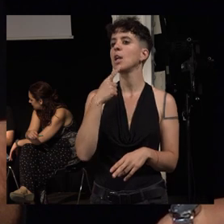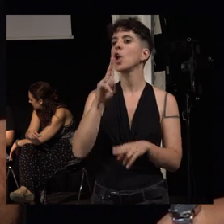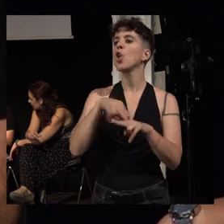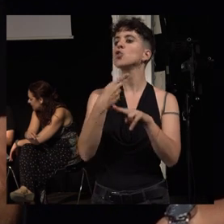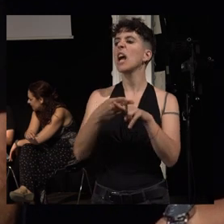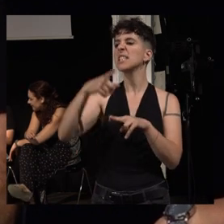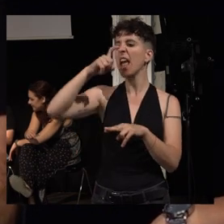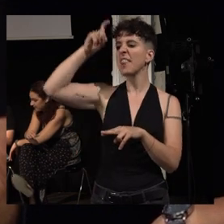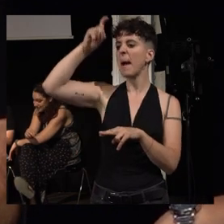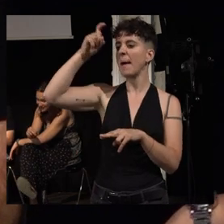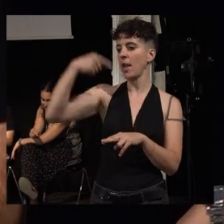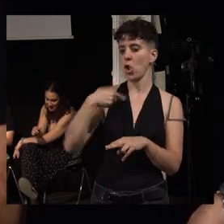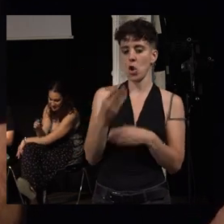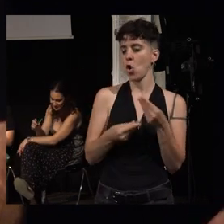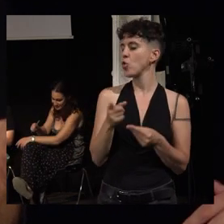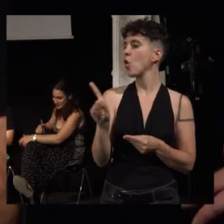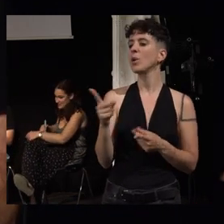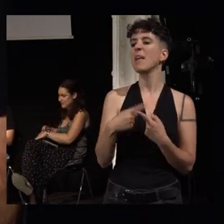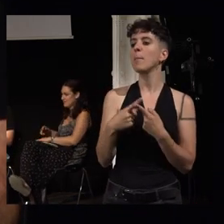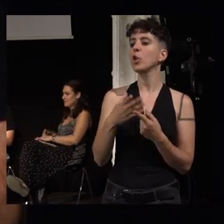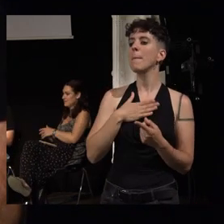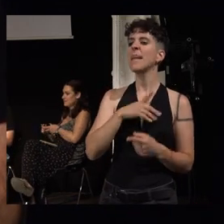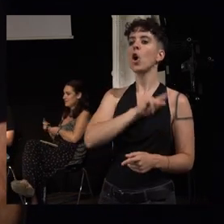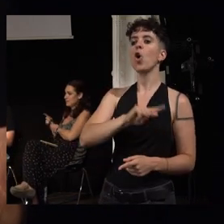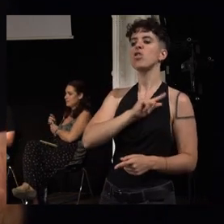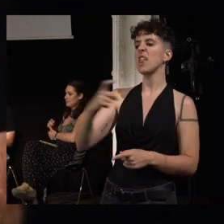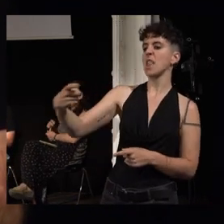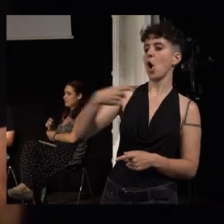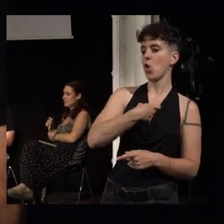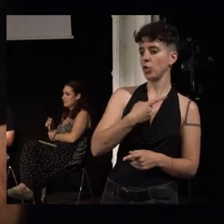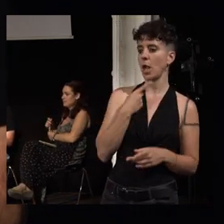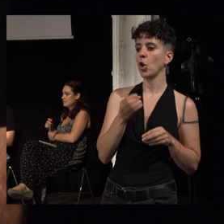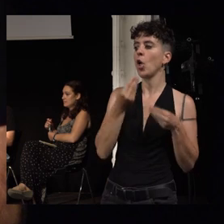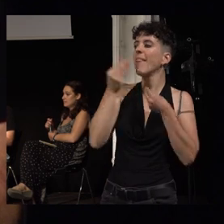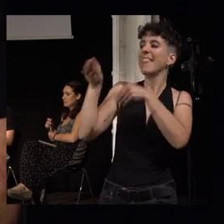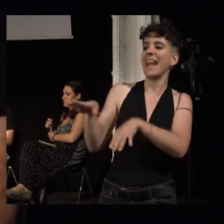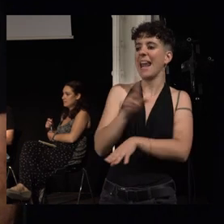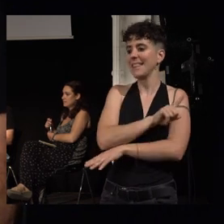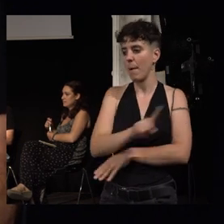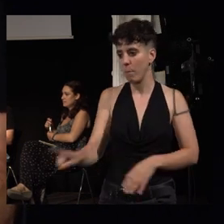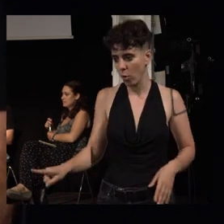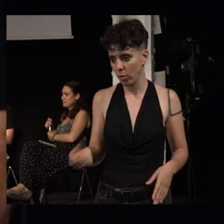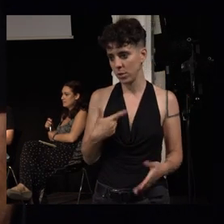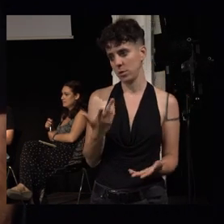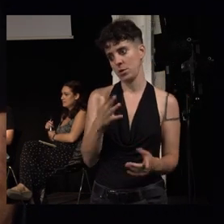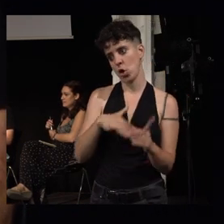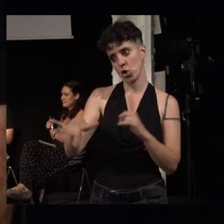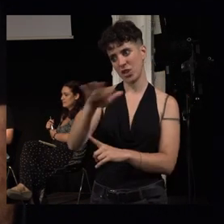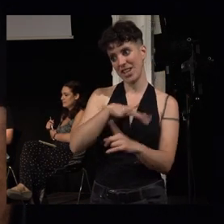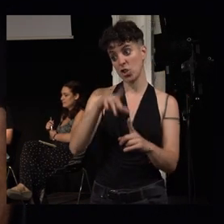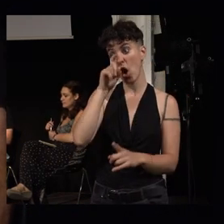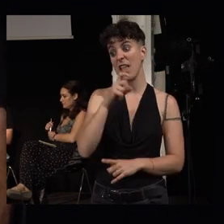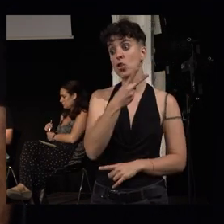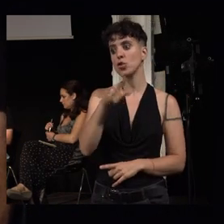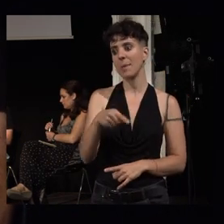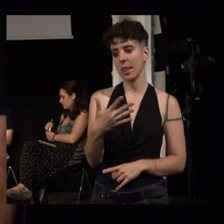yo no lo voy a hacer porque iría contra mi conciencia y tampoco delegaré. Bueno, pues este era el panorama que había en el 2005, ¿no? A